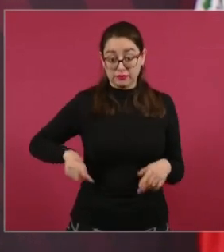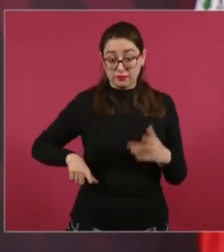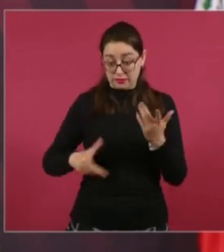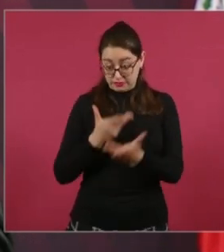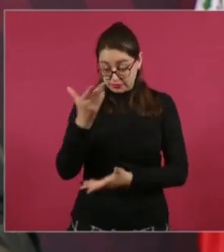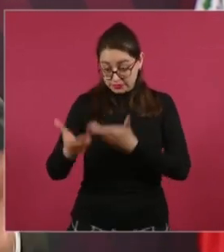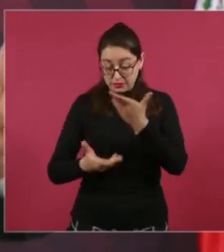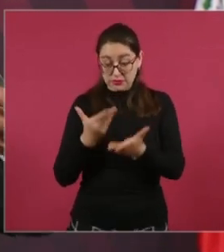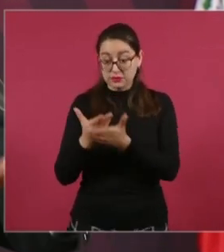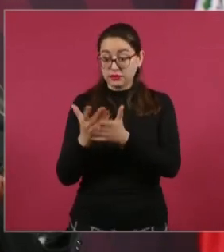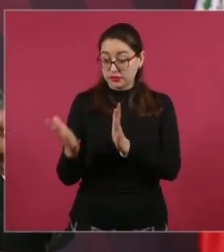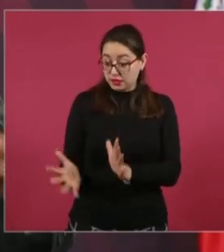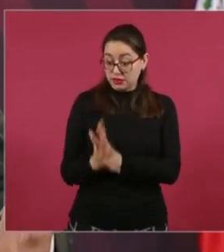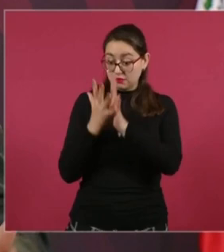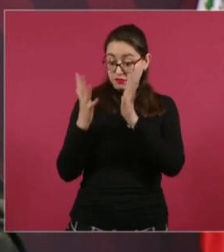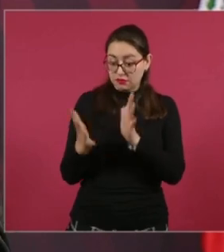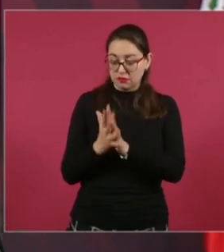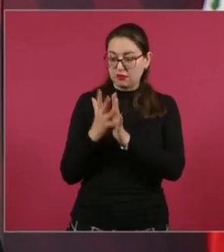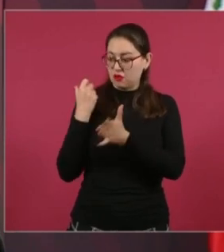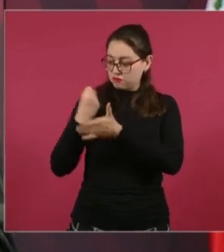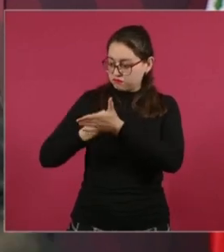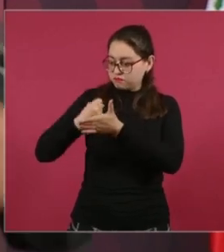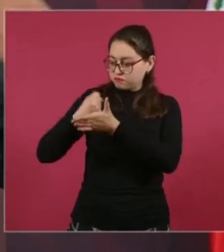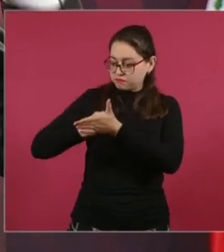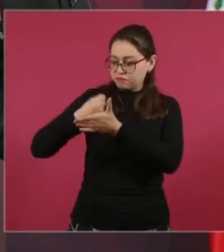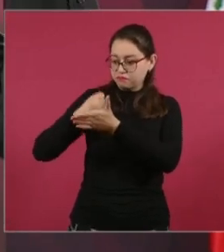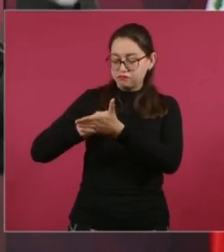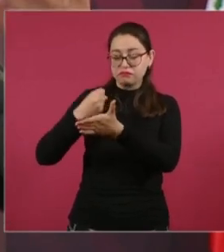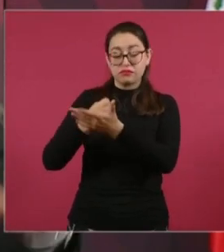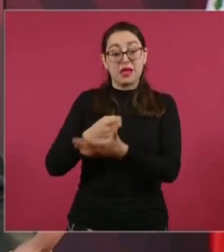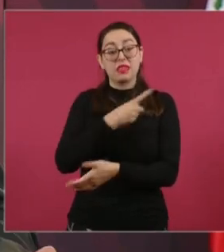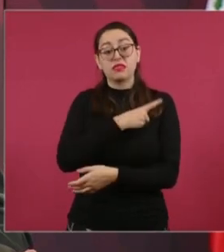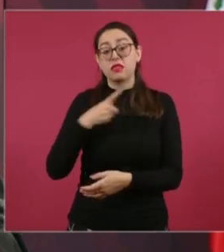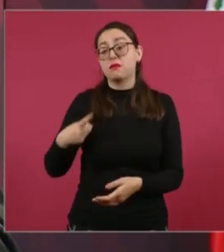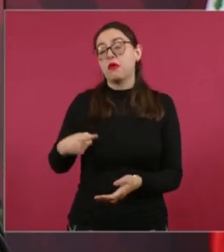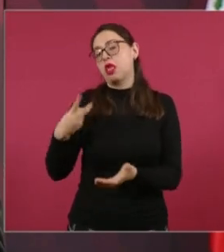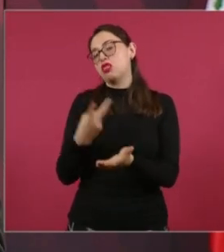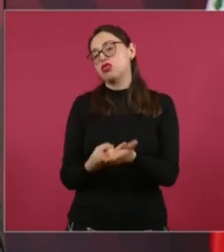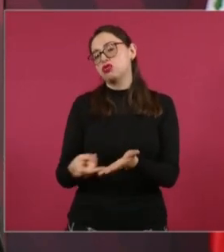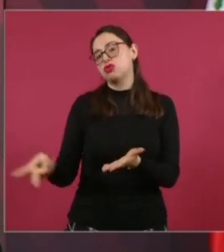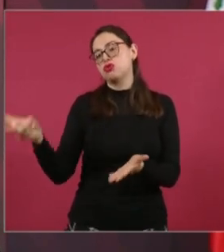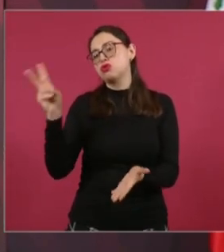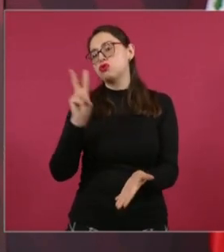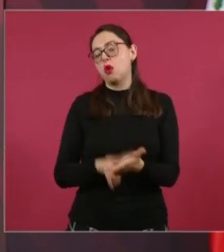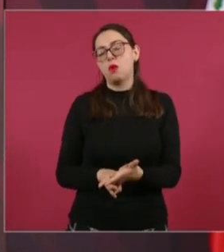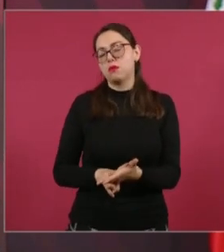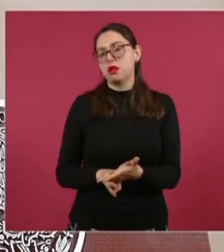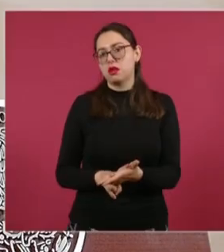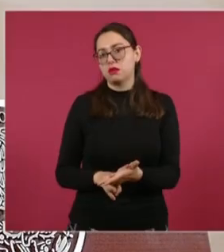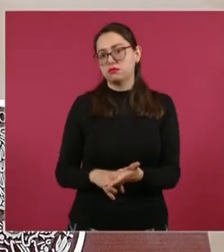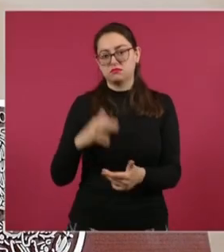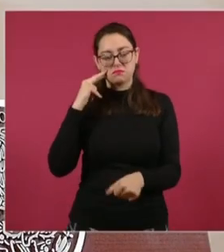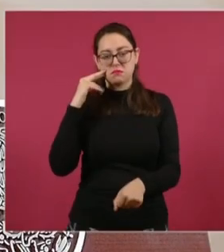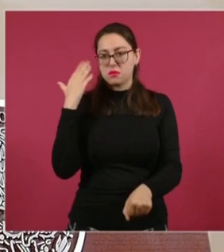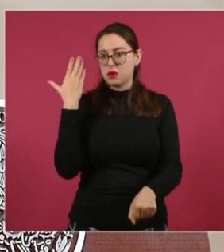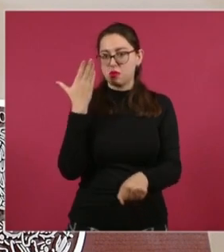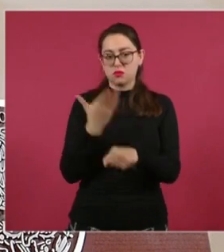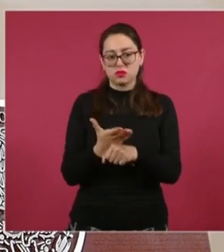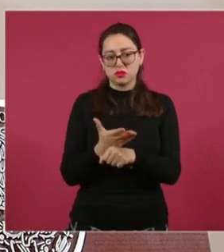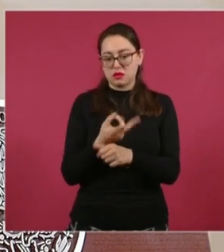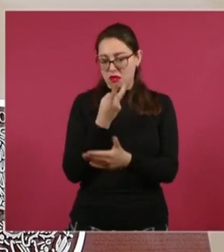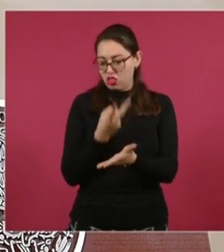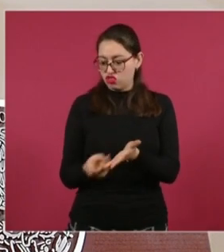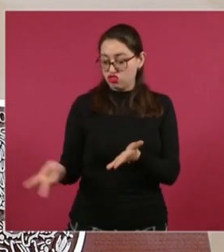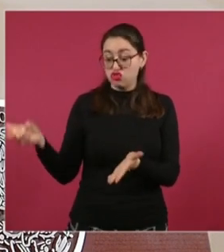y surgen de un movimiento democrático, están doblemente obligados a